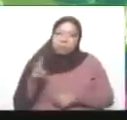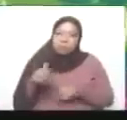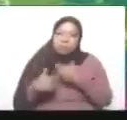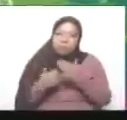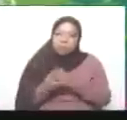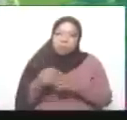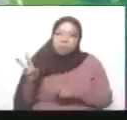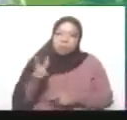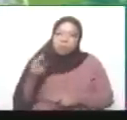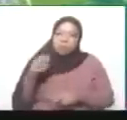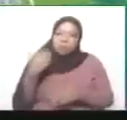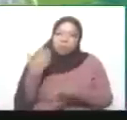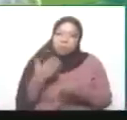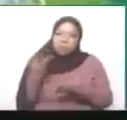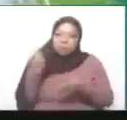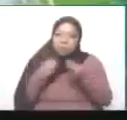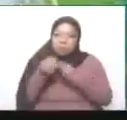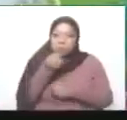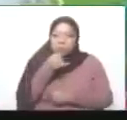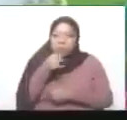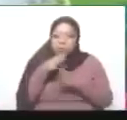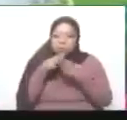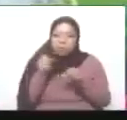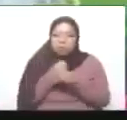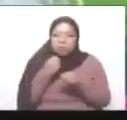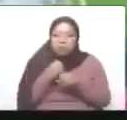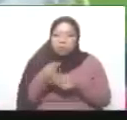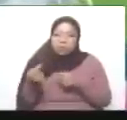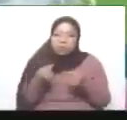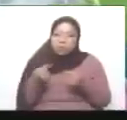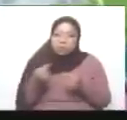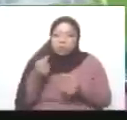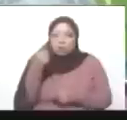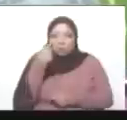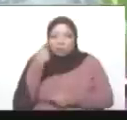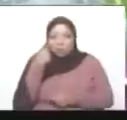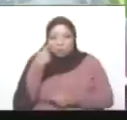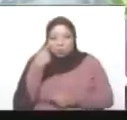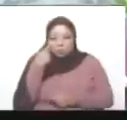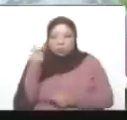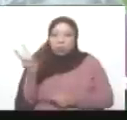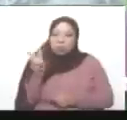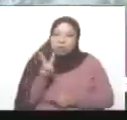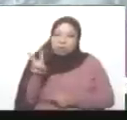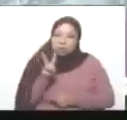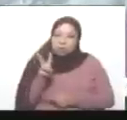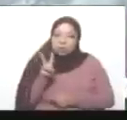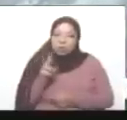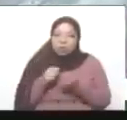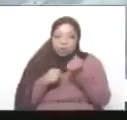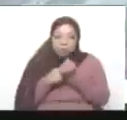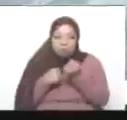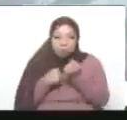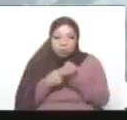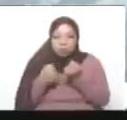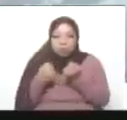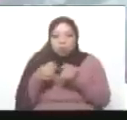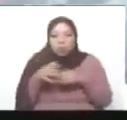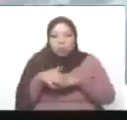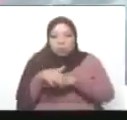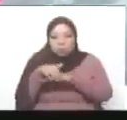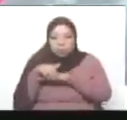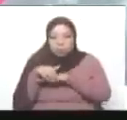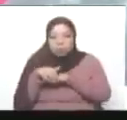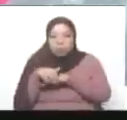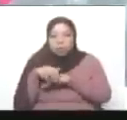ambos países convencidos de que cualquier controversia pendiente entre Venezuela Por una parte y el Reino Unido